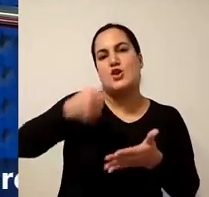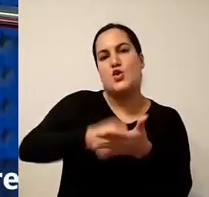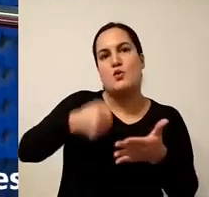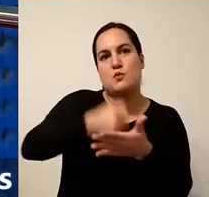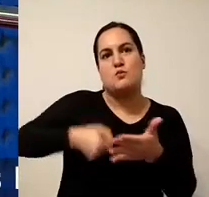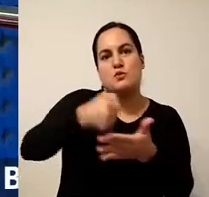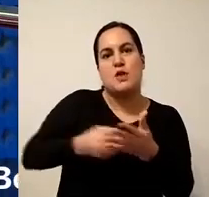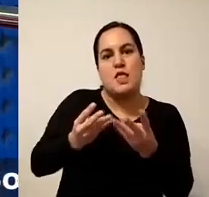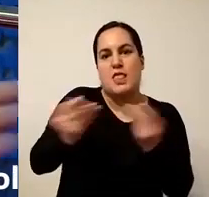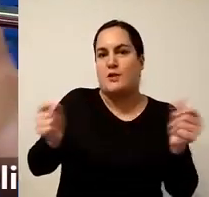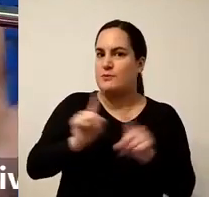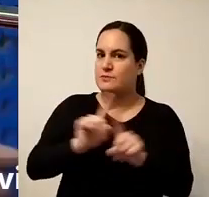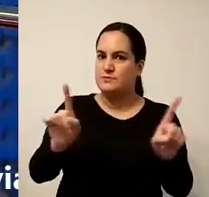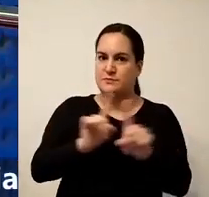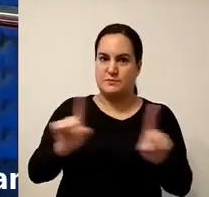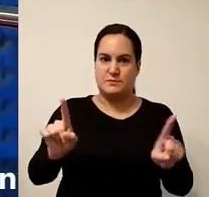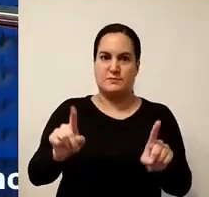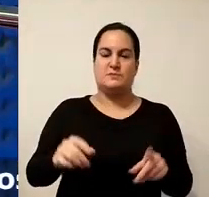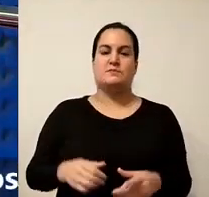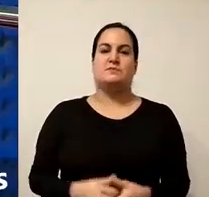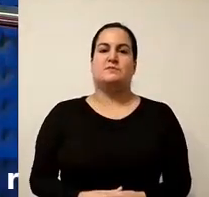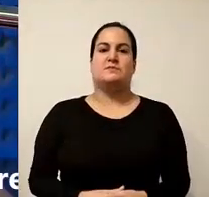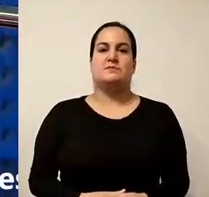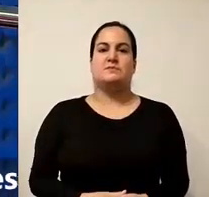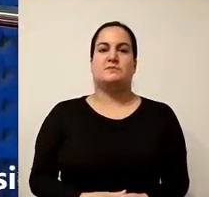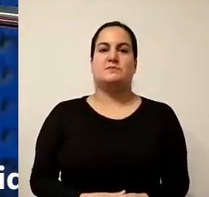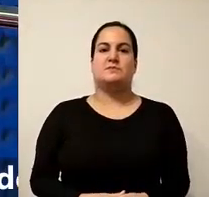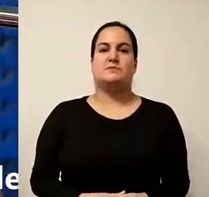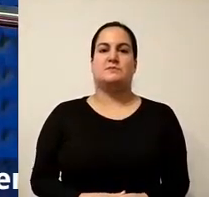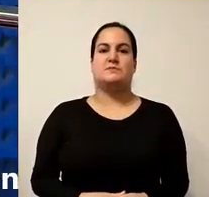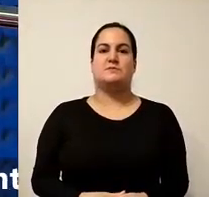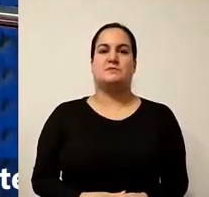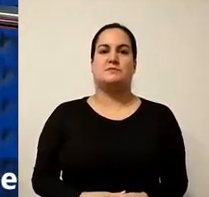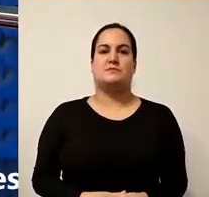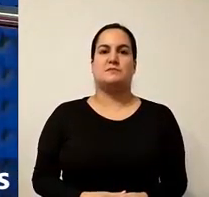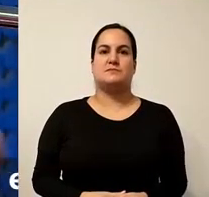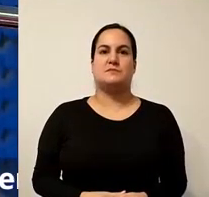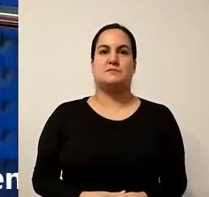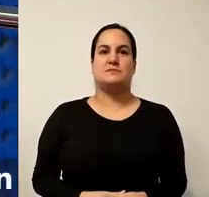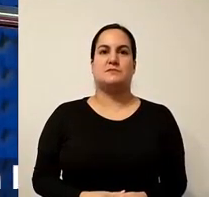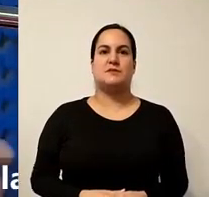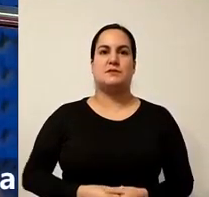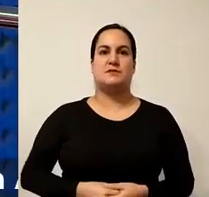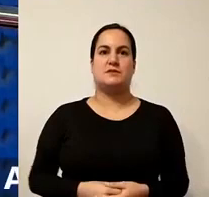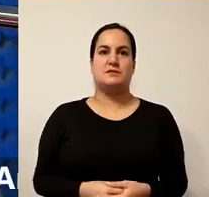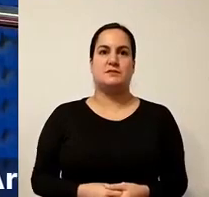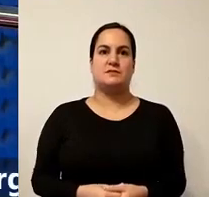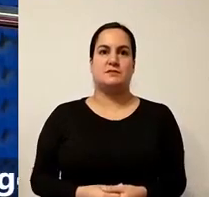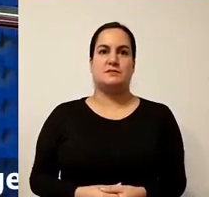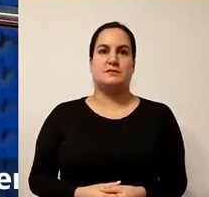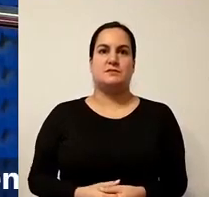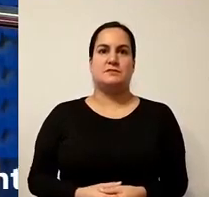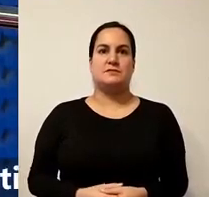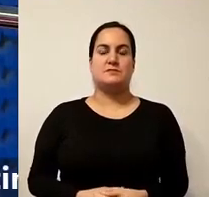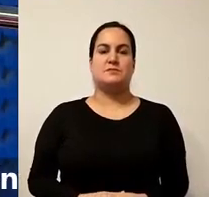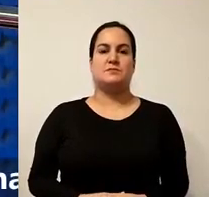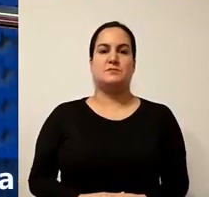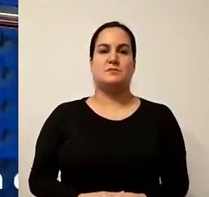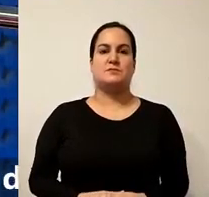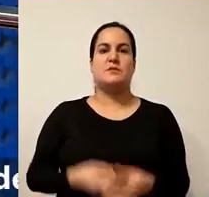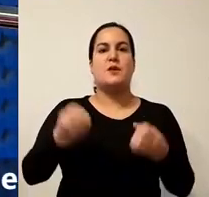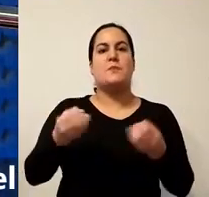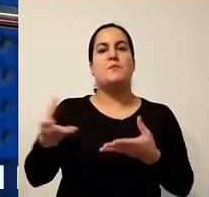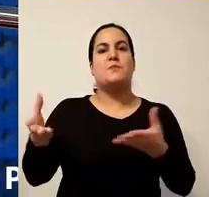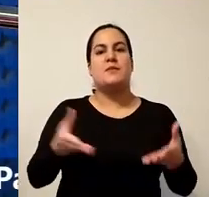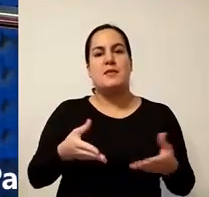y en medio de esta pandemia queríamos igual expresarnos en el día de lucha internacional de nuestra